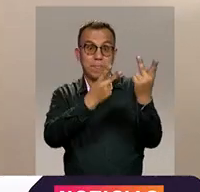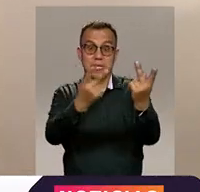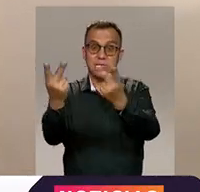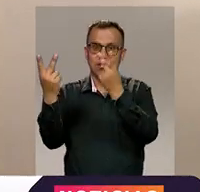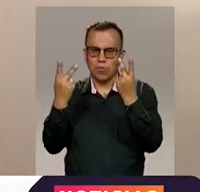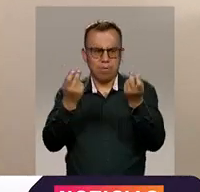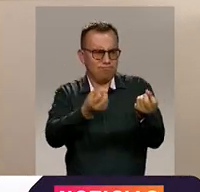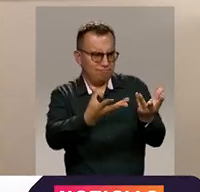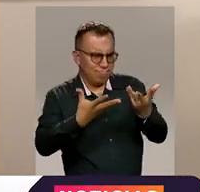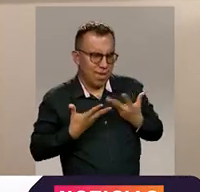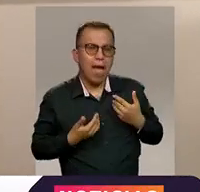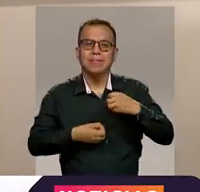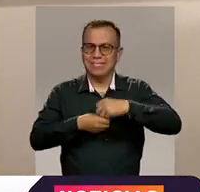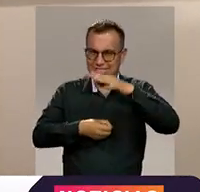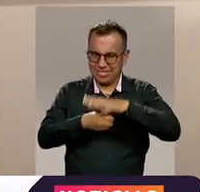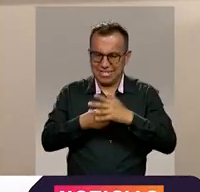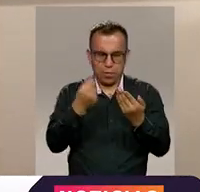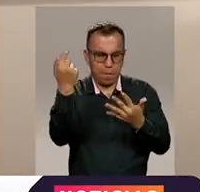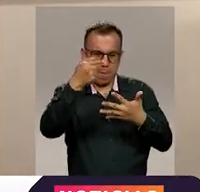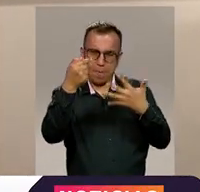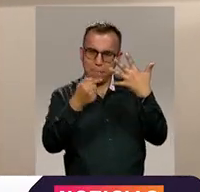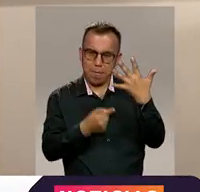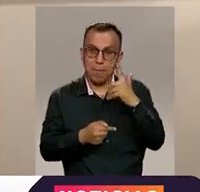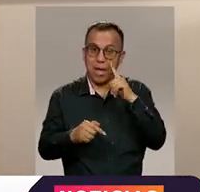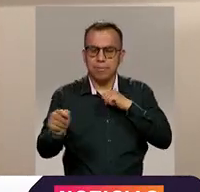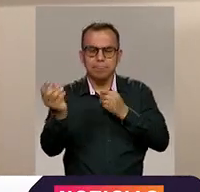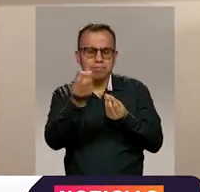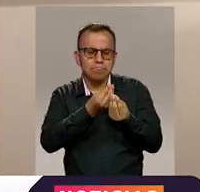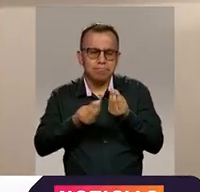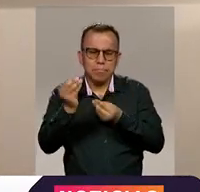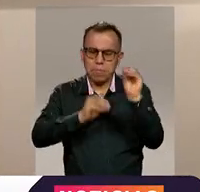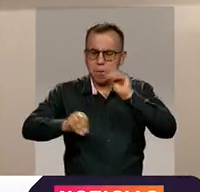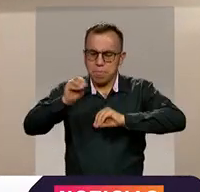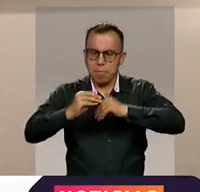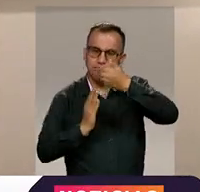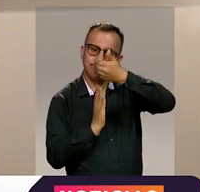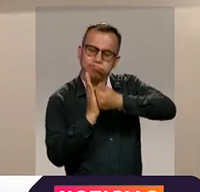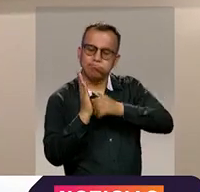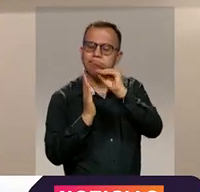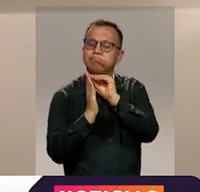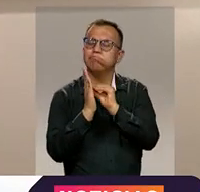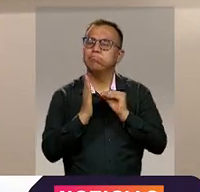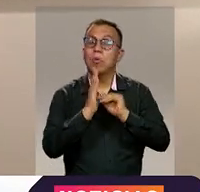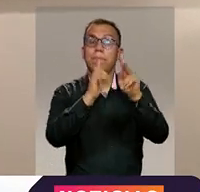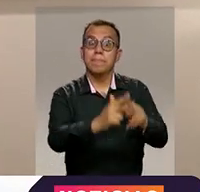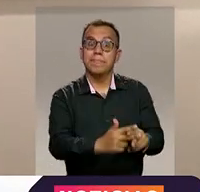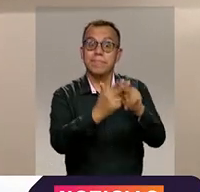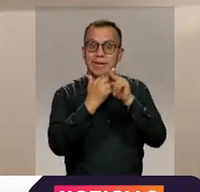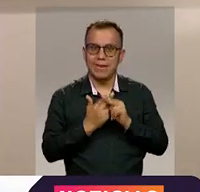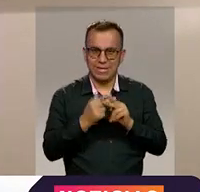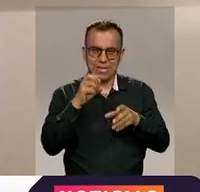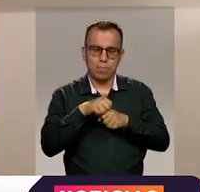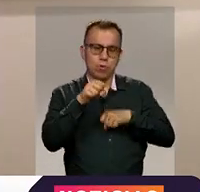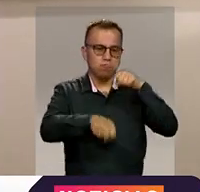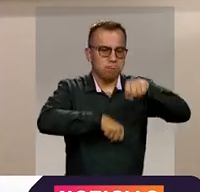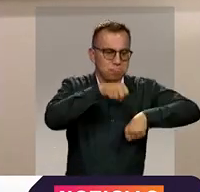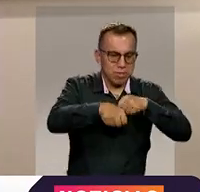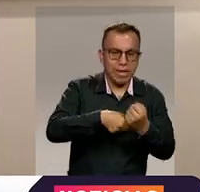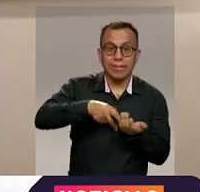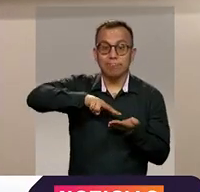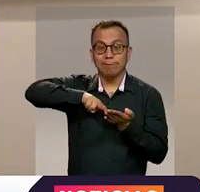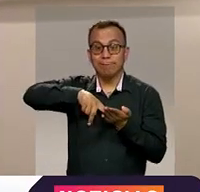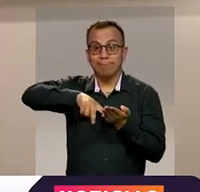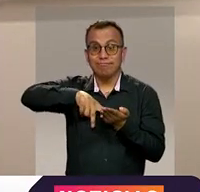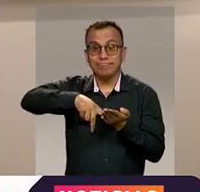las herramientas al distrito para que pueda diseñar y licitar un préstamo de bicicletas y